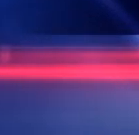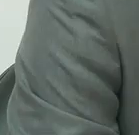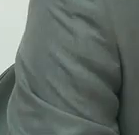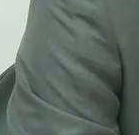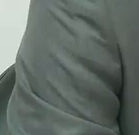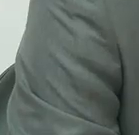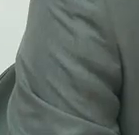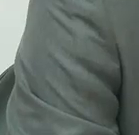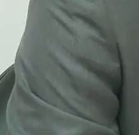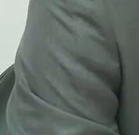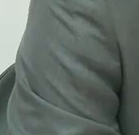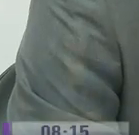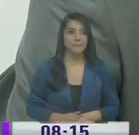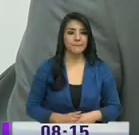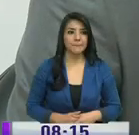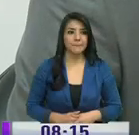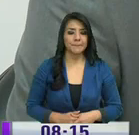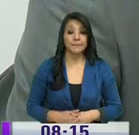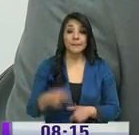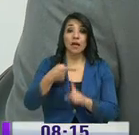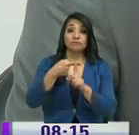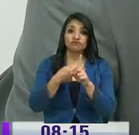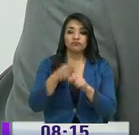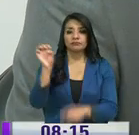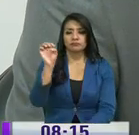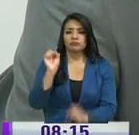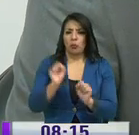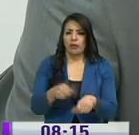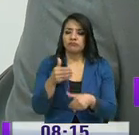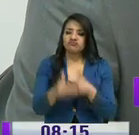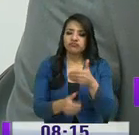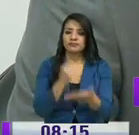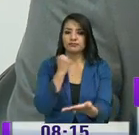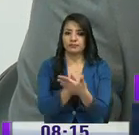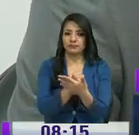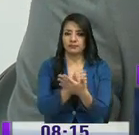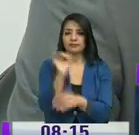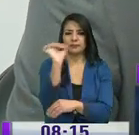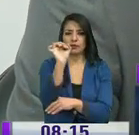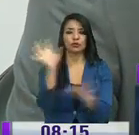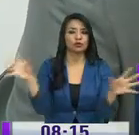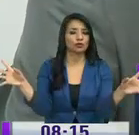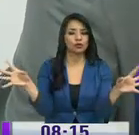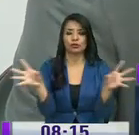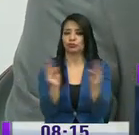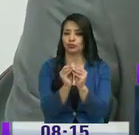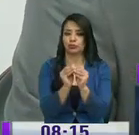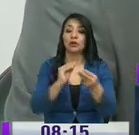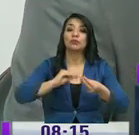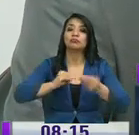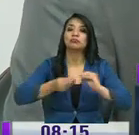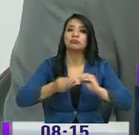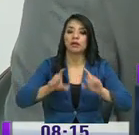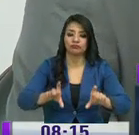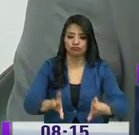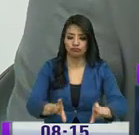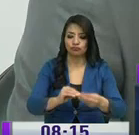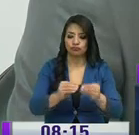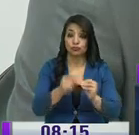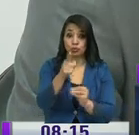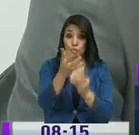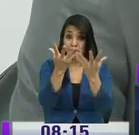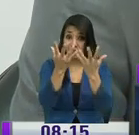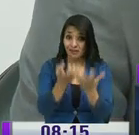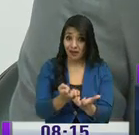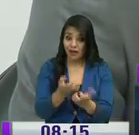www.amt.gov.es. En el mes de enero pueden realizar el proceso de matriculación vehicular todos y absolutamente todos los dígitos que deseen